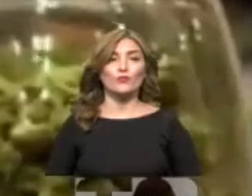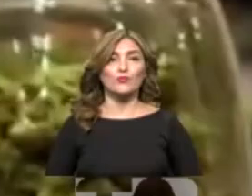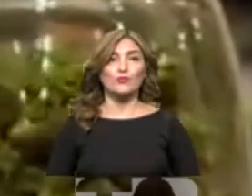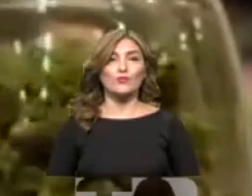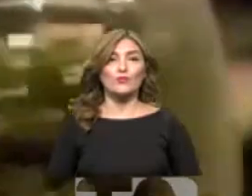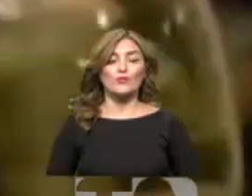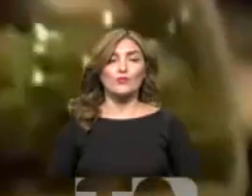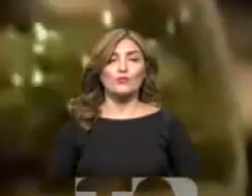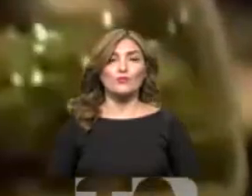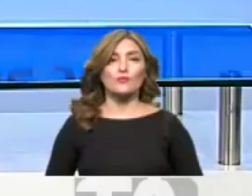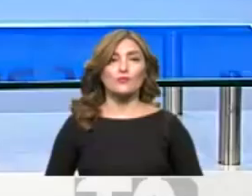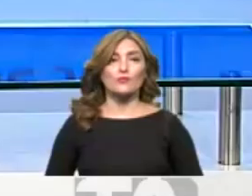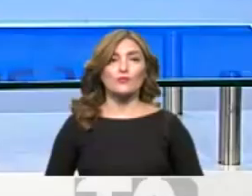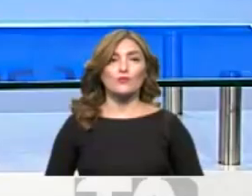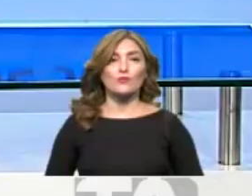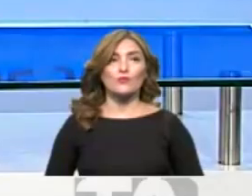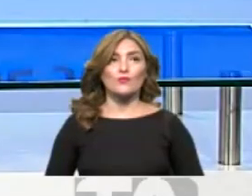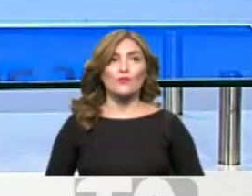Yepes, 24 horas.